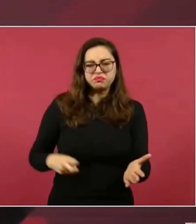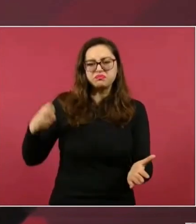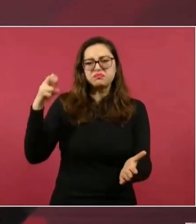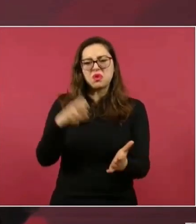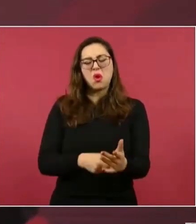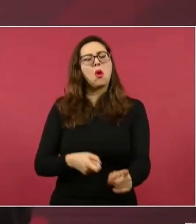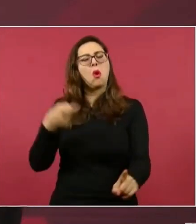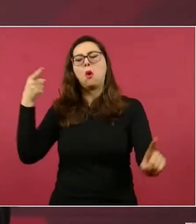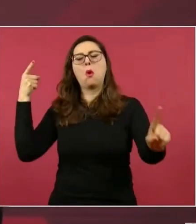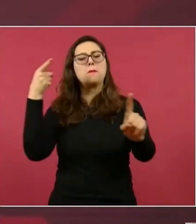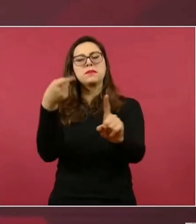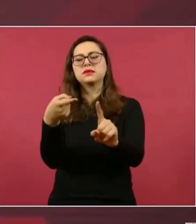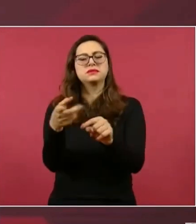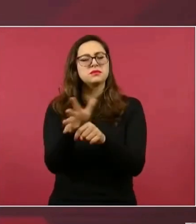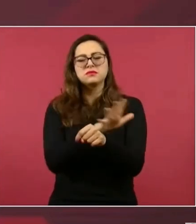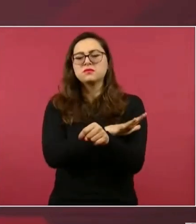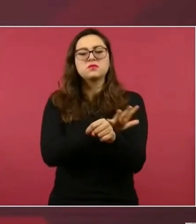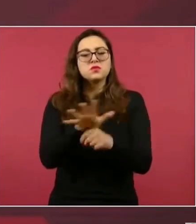una